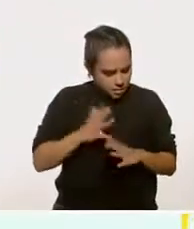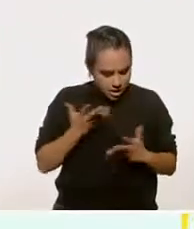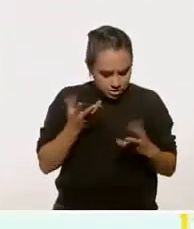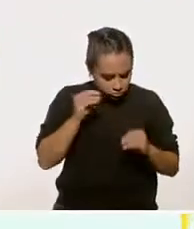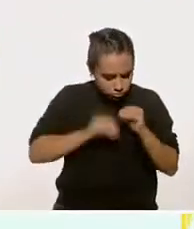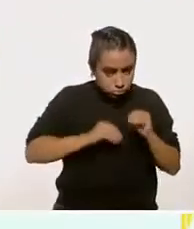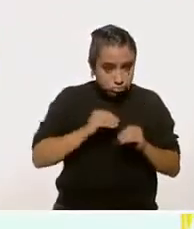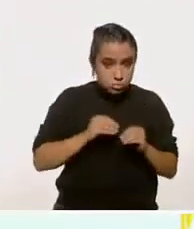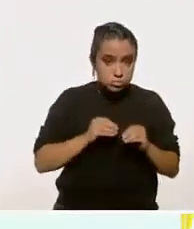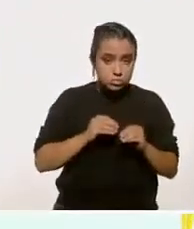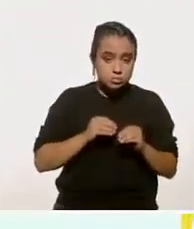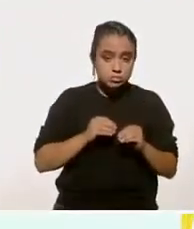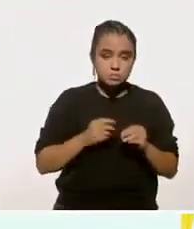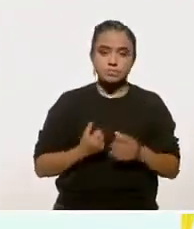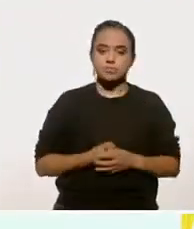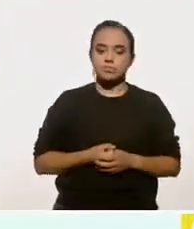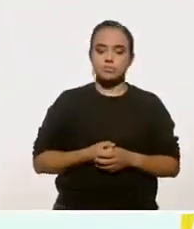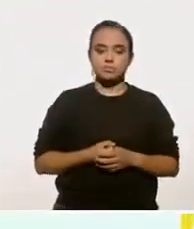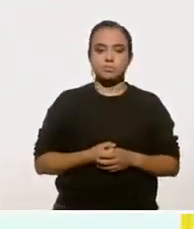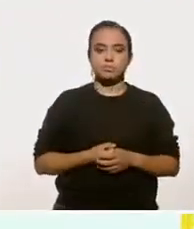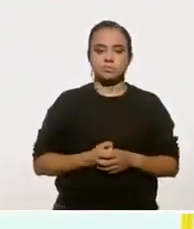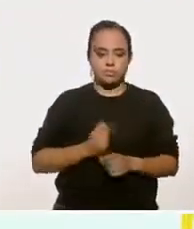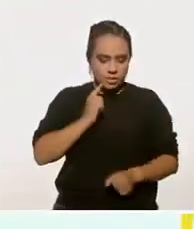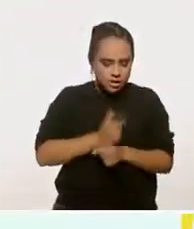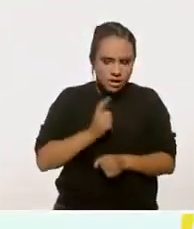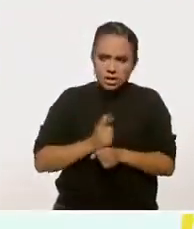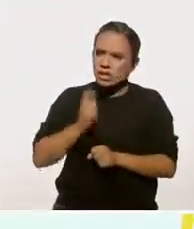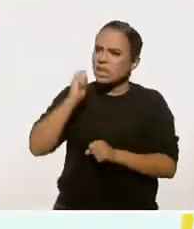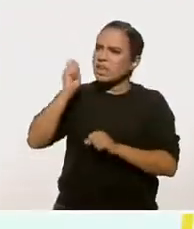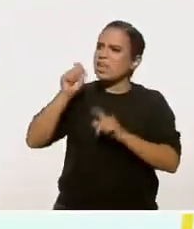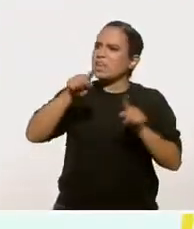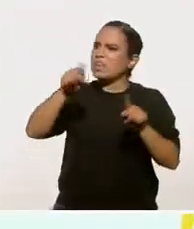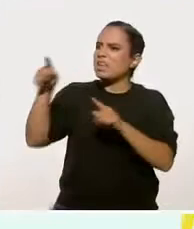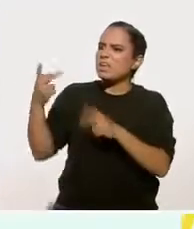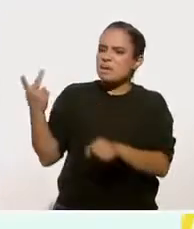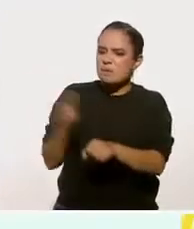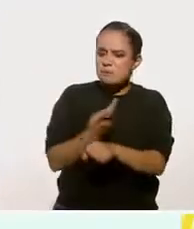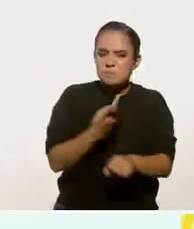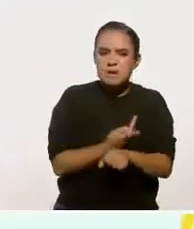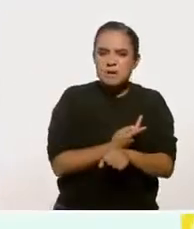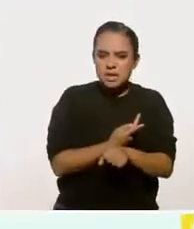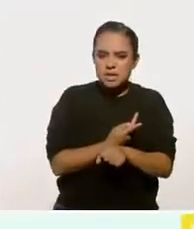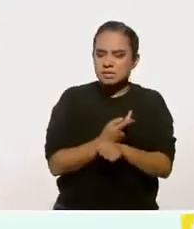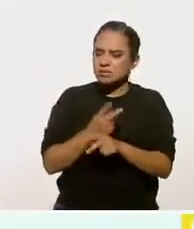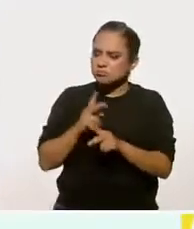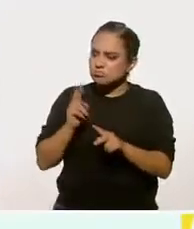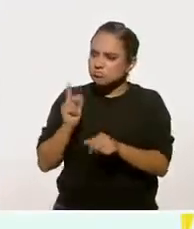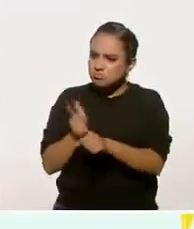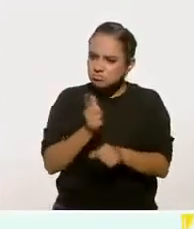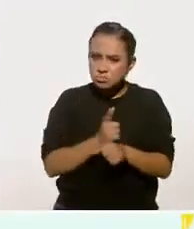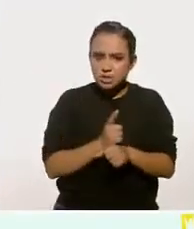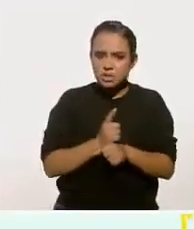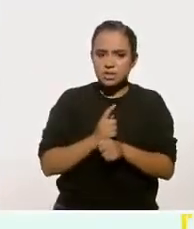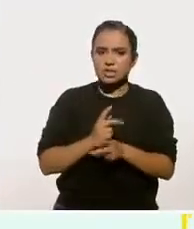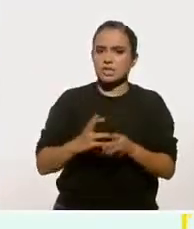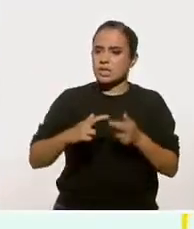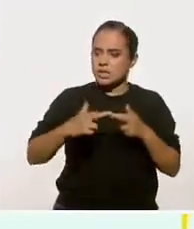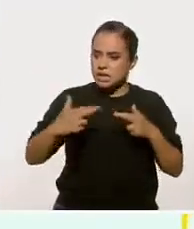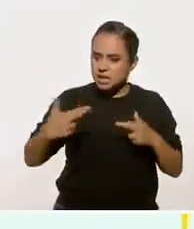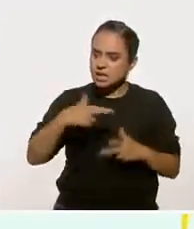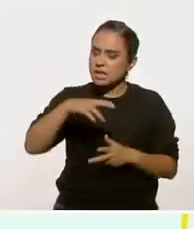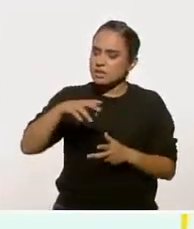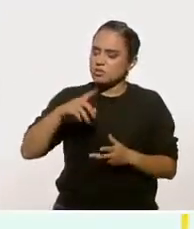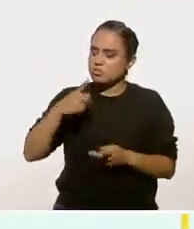es poder descubrir el mundo, explorarlo, establecer relaciones afectivas